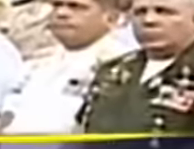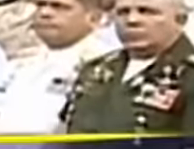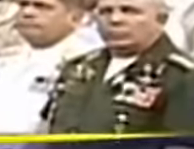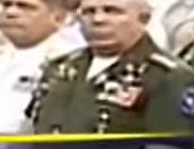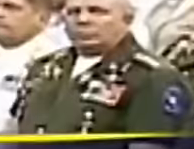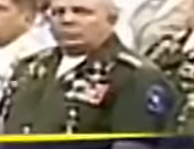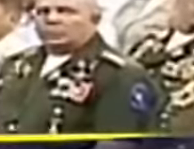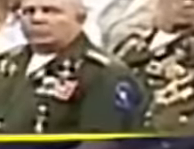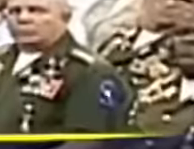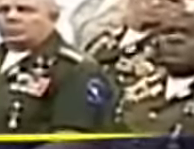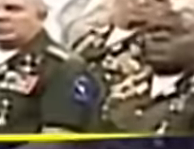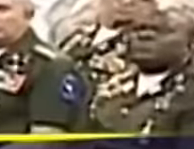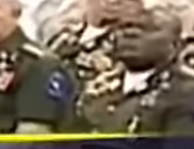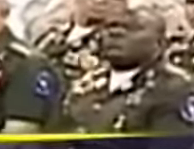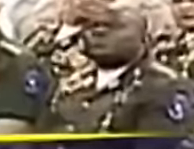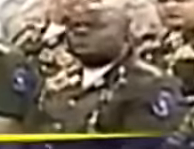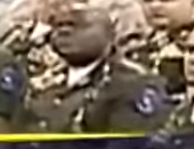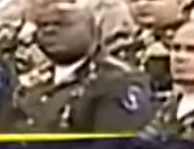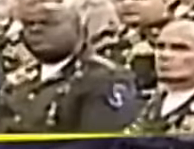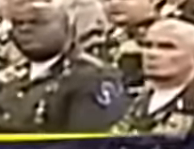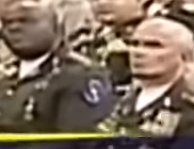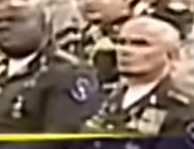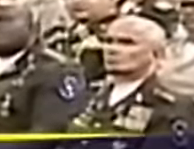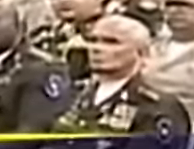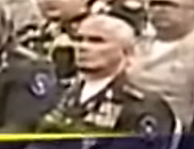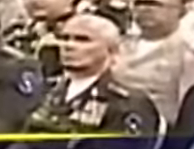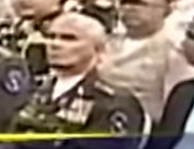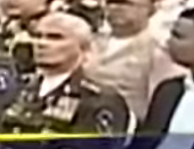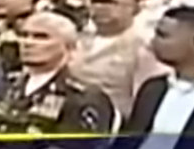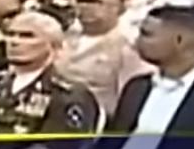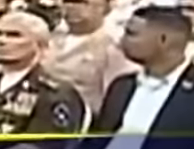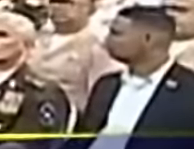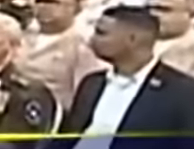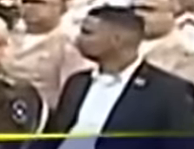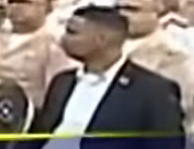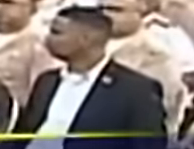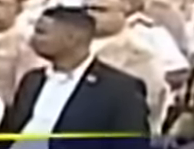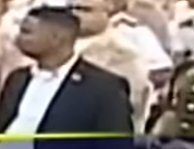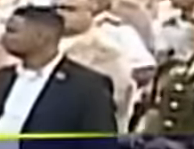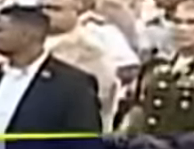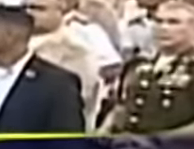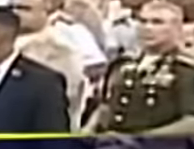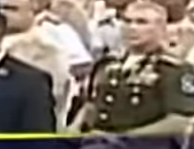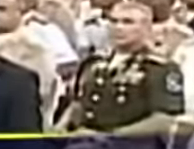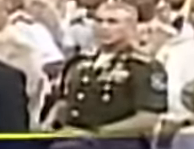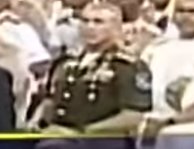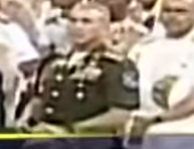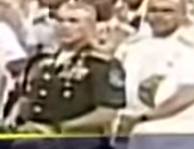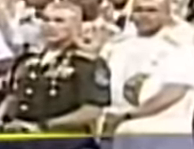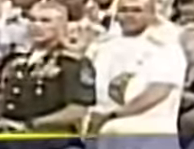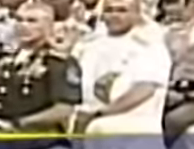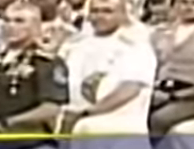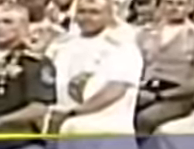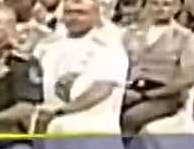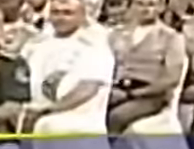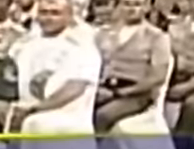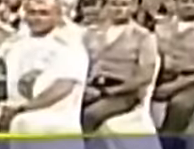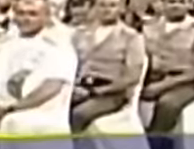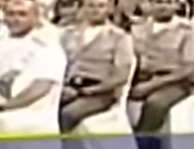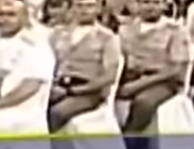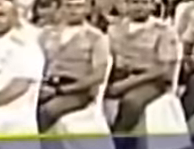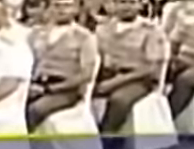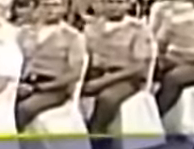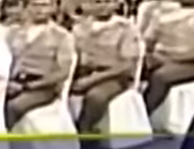consistentes con eso. En el año 2013, estando por allá en Cuoro, usted como comandante en jefe, yo acompañando a la